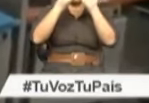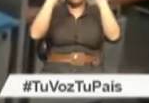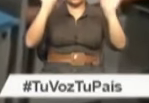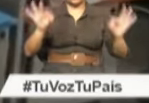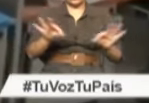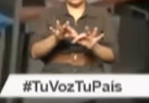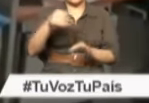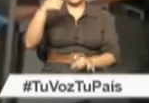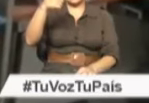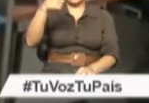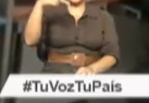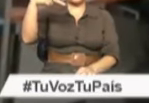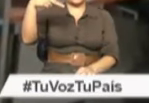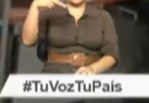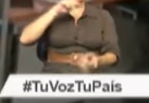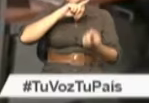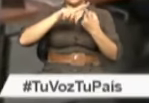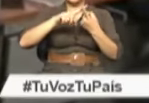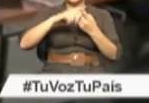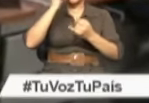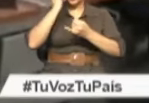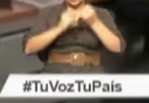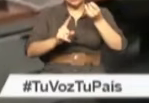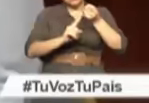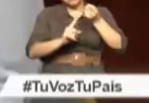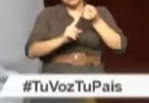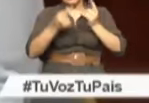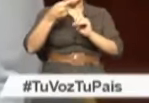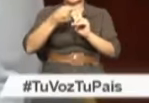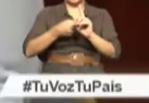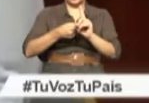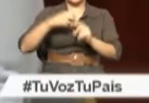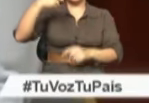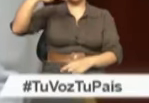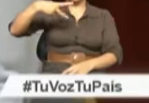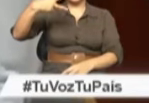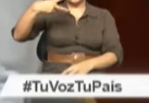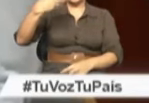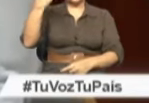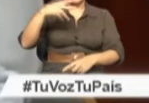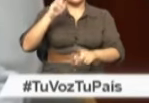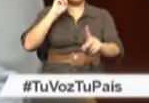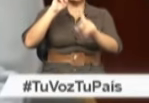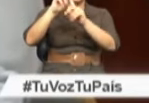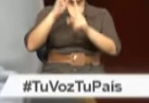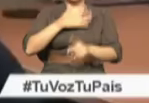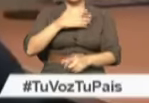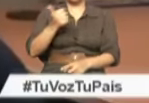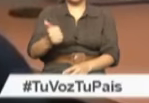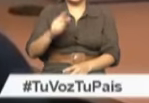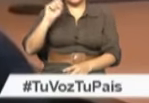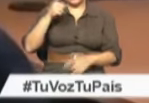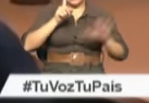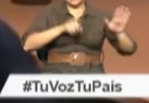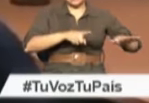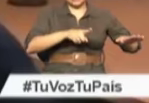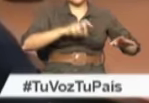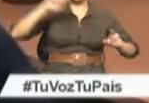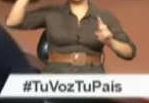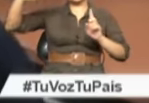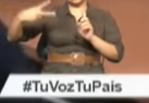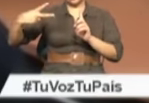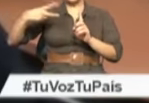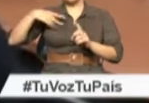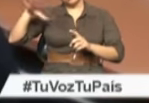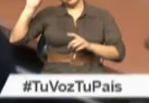último día del mes. Se realiza una segunda proyección porque ya se sabe cómo fueron los gastos en el primer semestre, por lo que esta es una